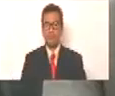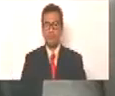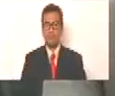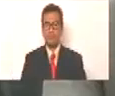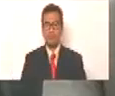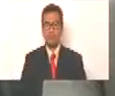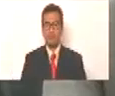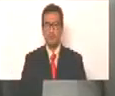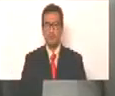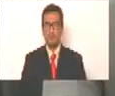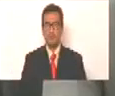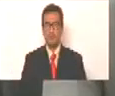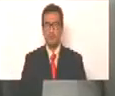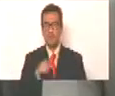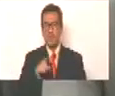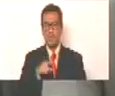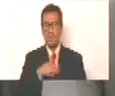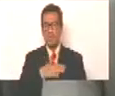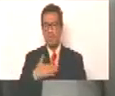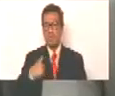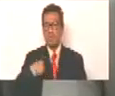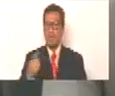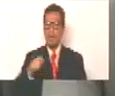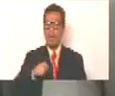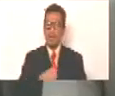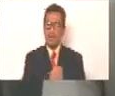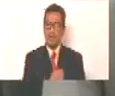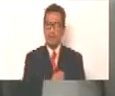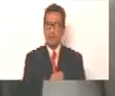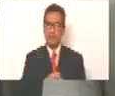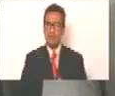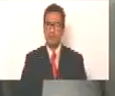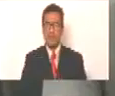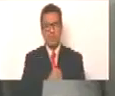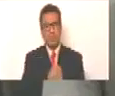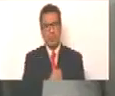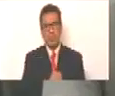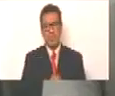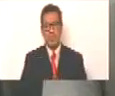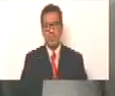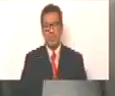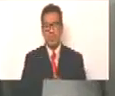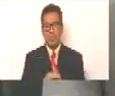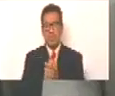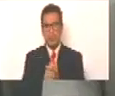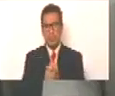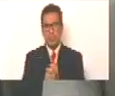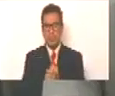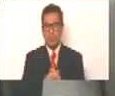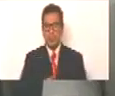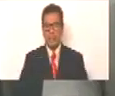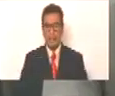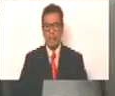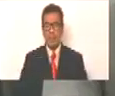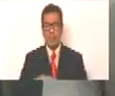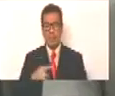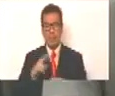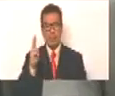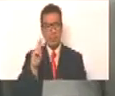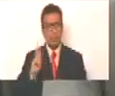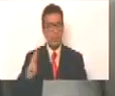Y que ellos eran más que amantes apasionados, eran compañeros de lucha por la república digna y